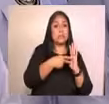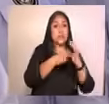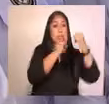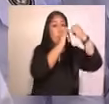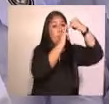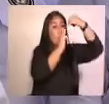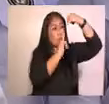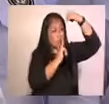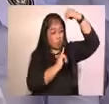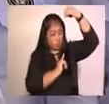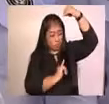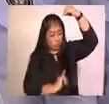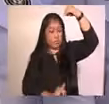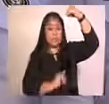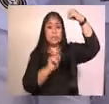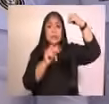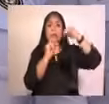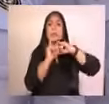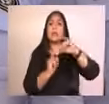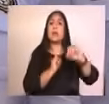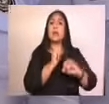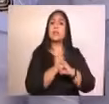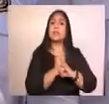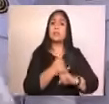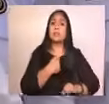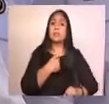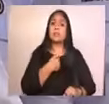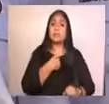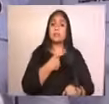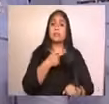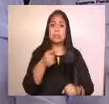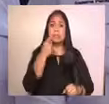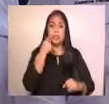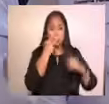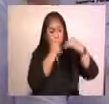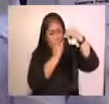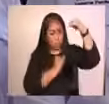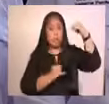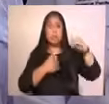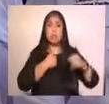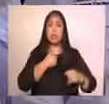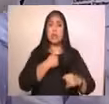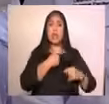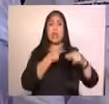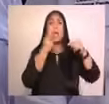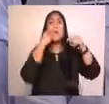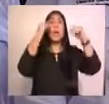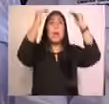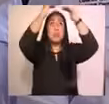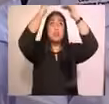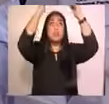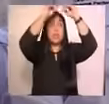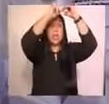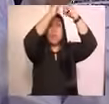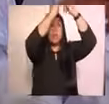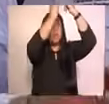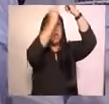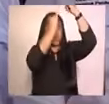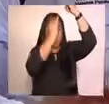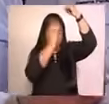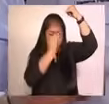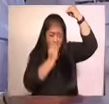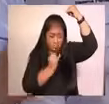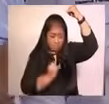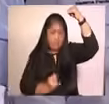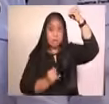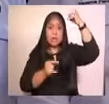cableado de internet, la fibra óptica, que bajaban por las paredes al lado de